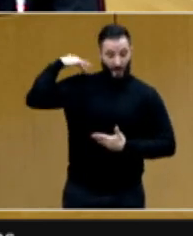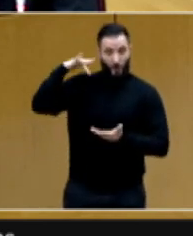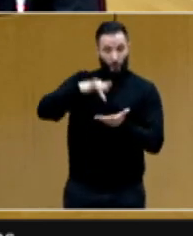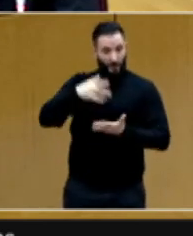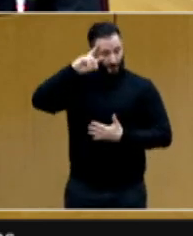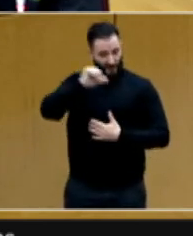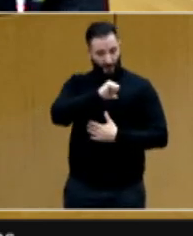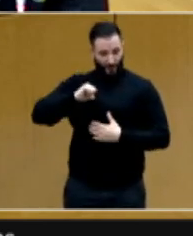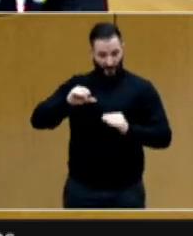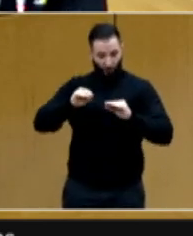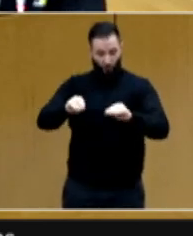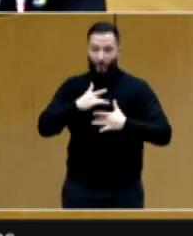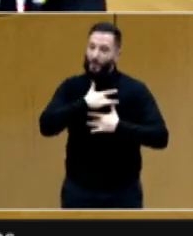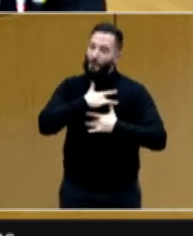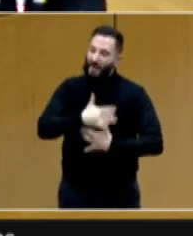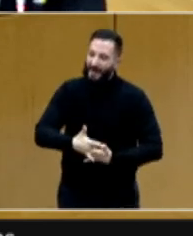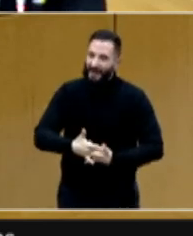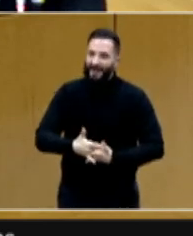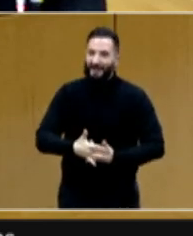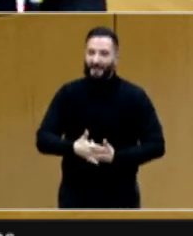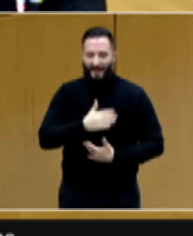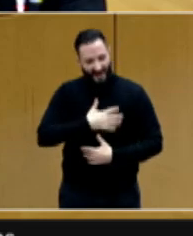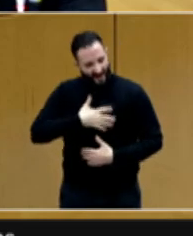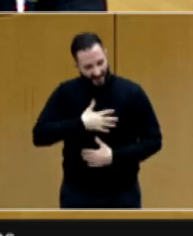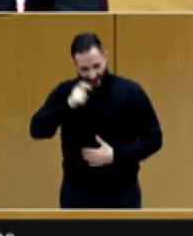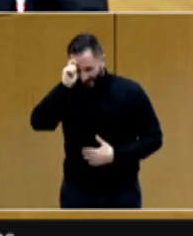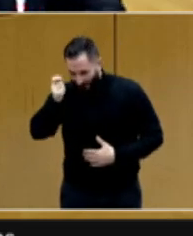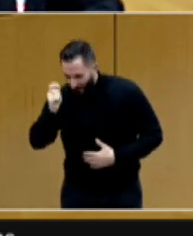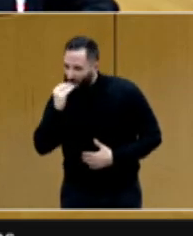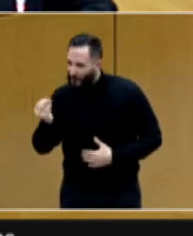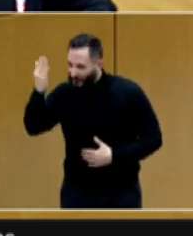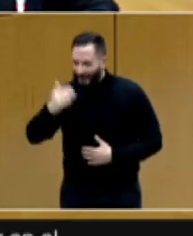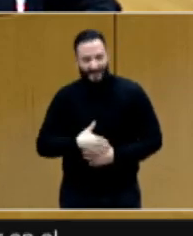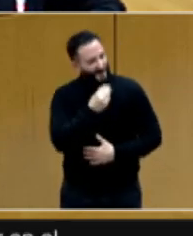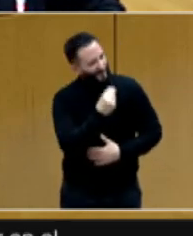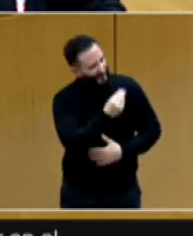persona María un gusto saludarte y buenos días